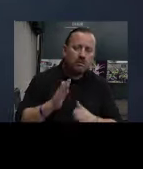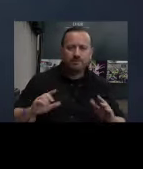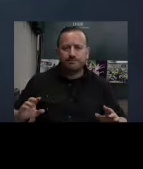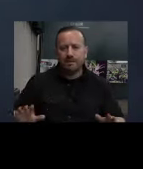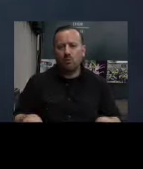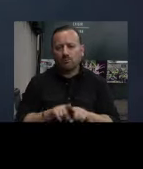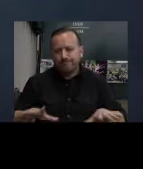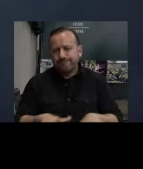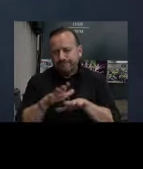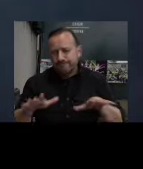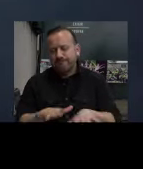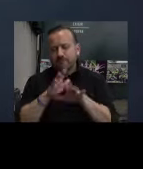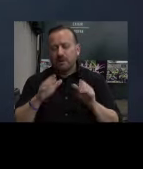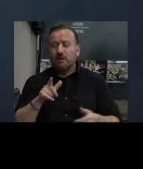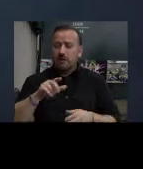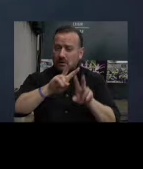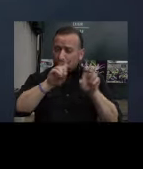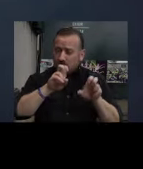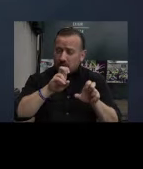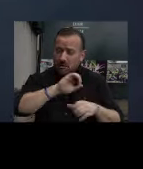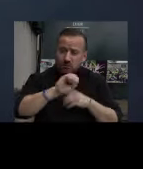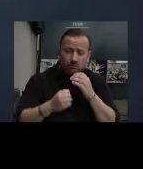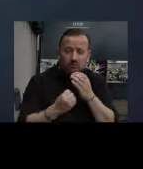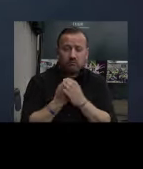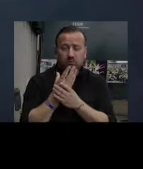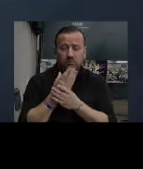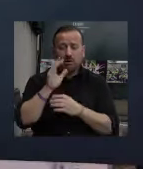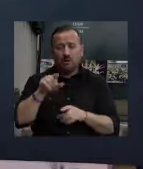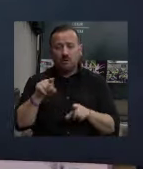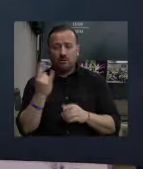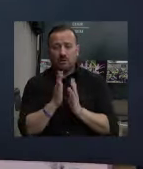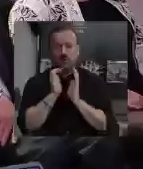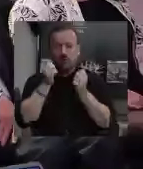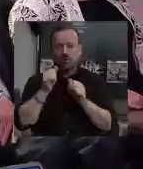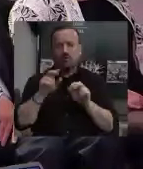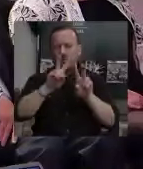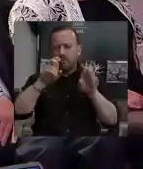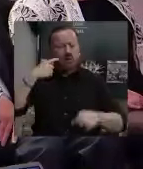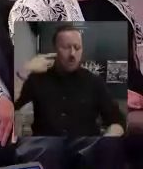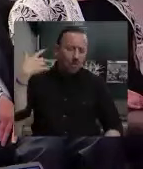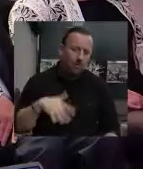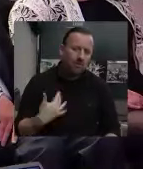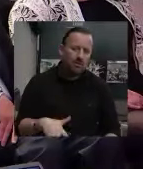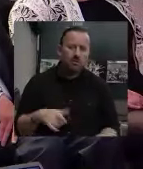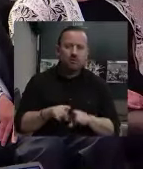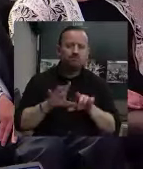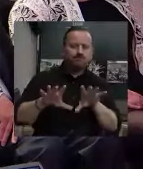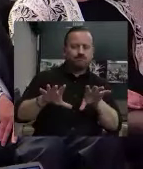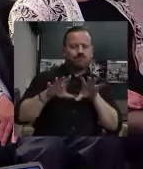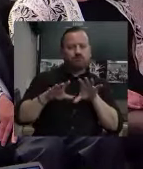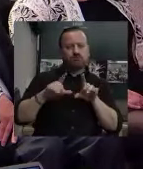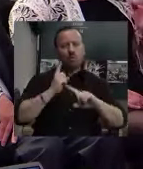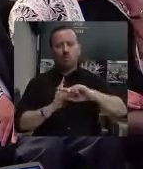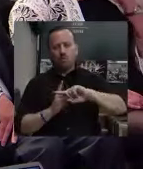internos la innovación en el IP cft Santo Tomás ha sido considerada como un componente esencial para impactar